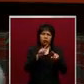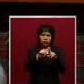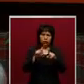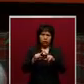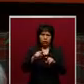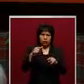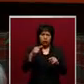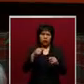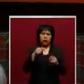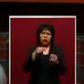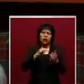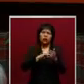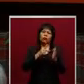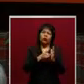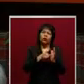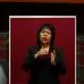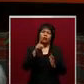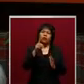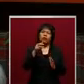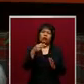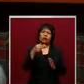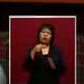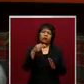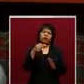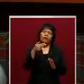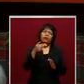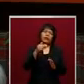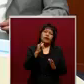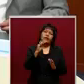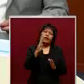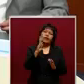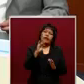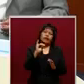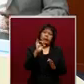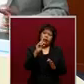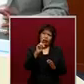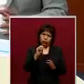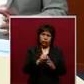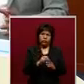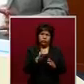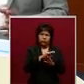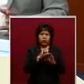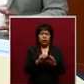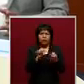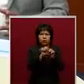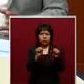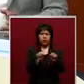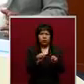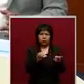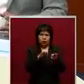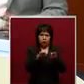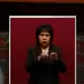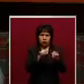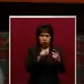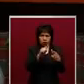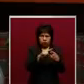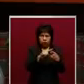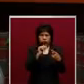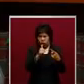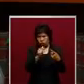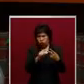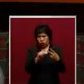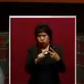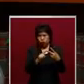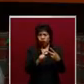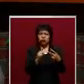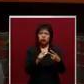le llamamos sincrónico y asincrónico? Híbrido es cuando hay dos opciones. Las dos, sí, que puede ser